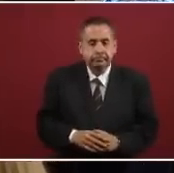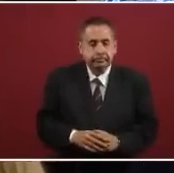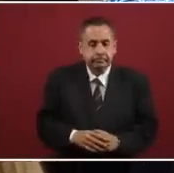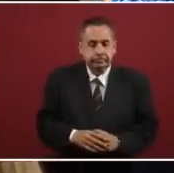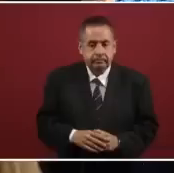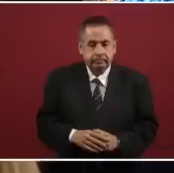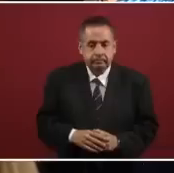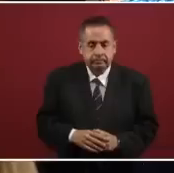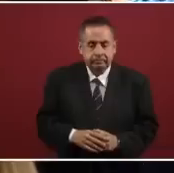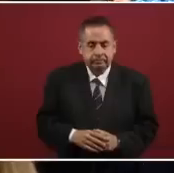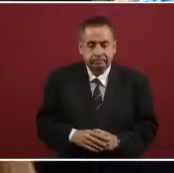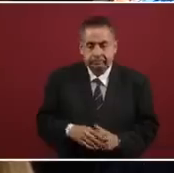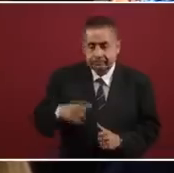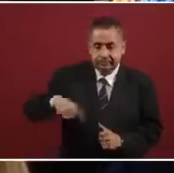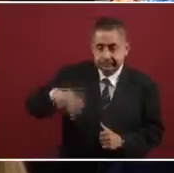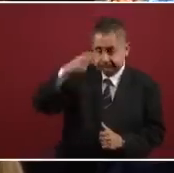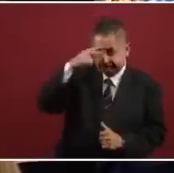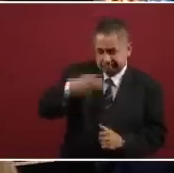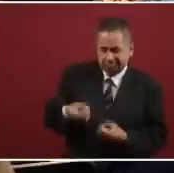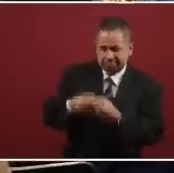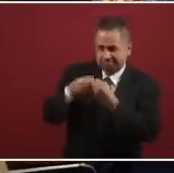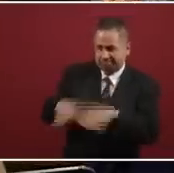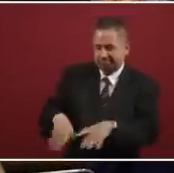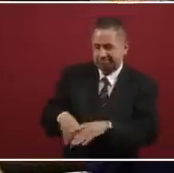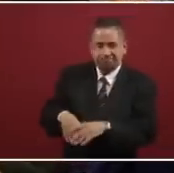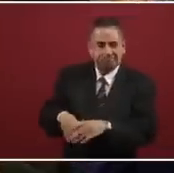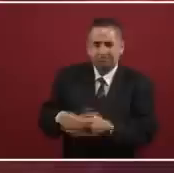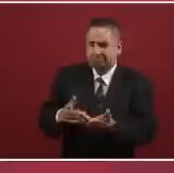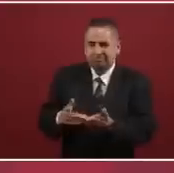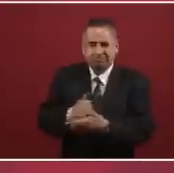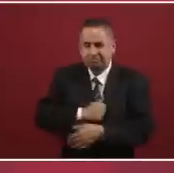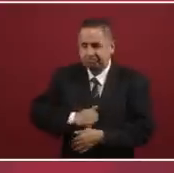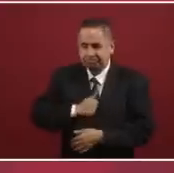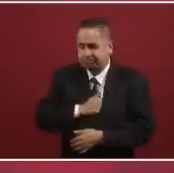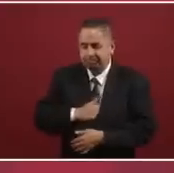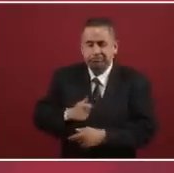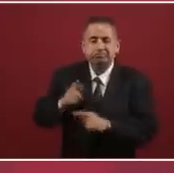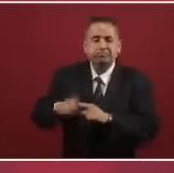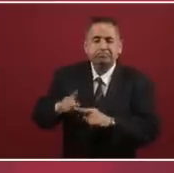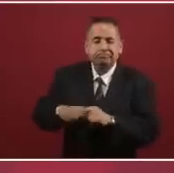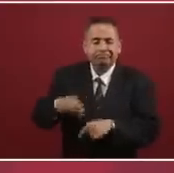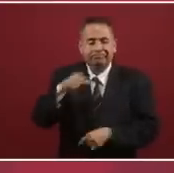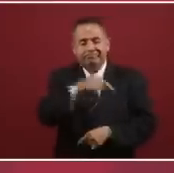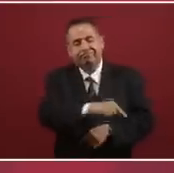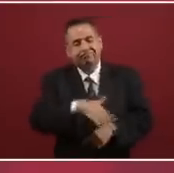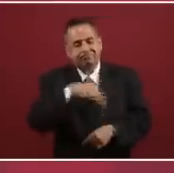ha dañado más a México que la corrupción. Es la causa principal